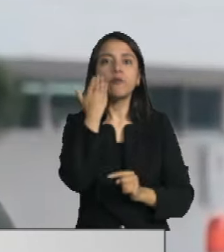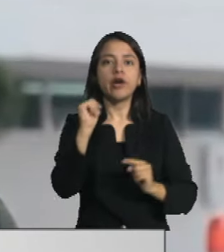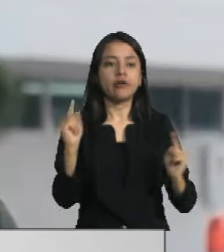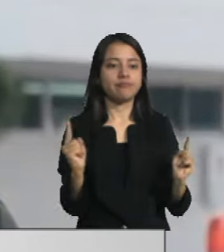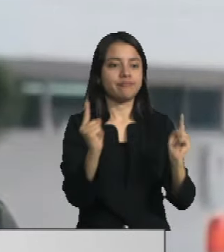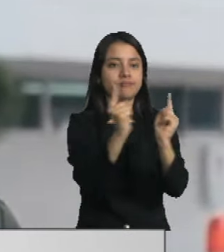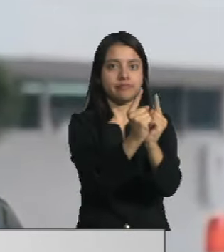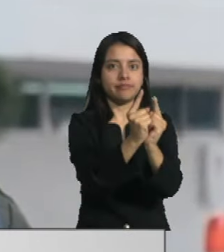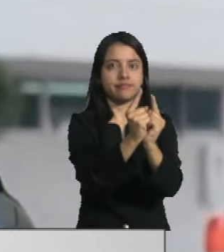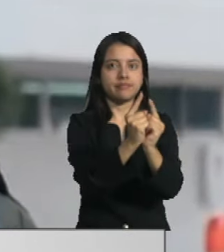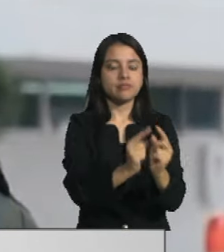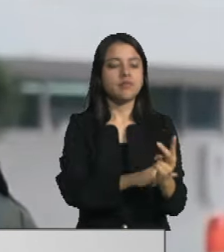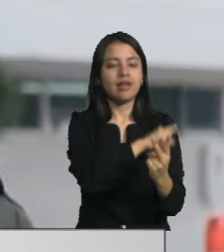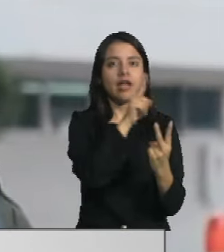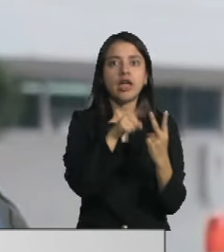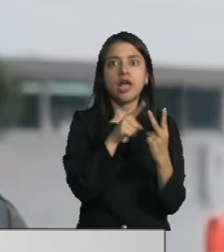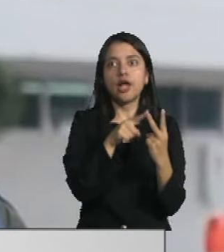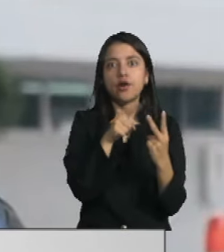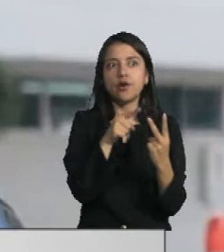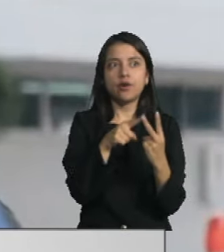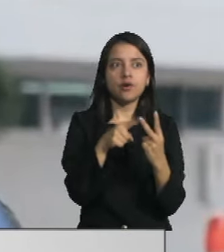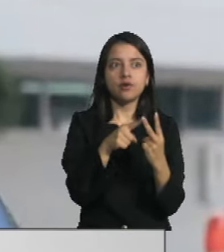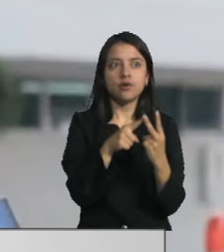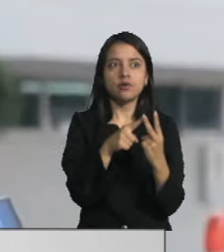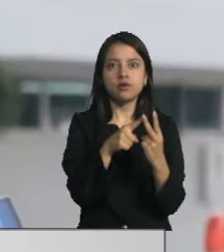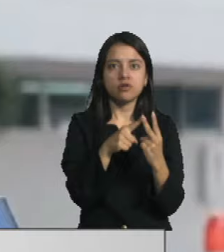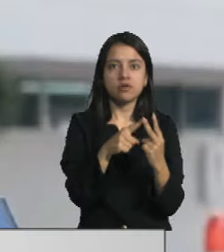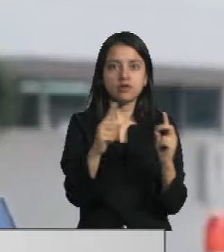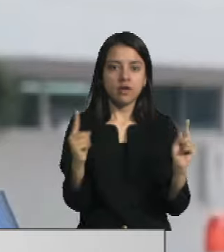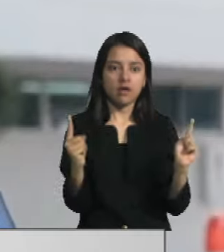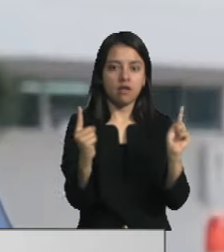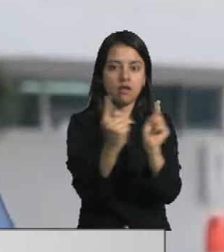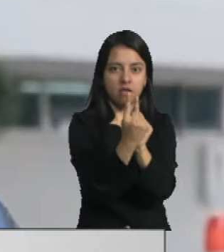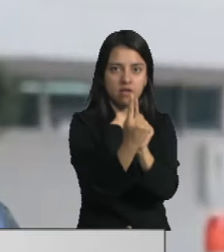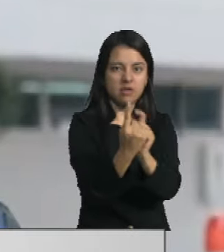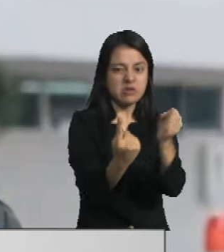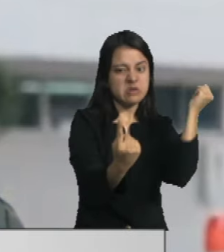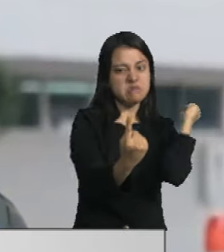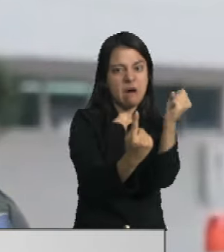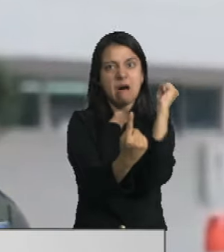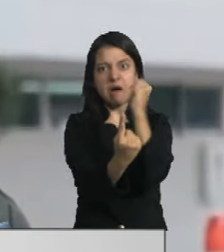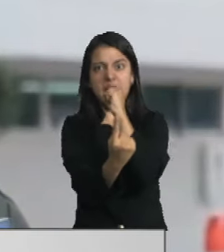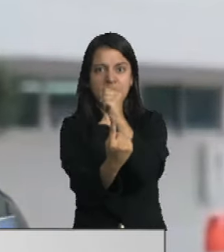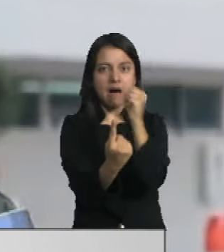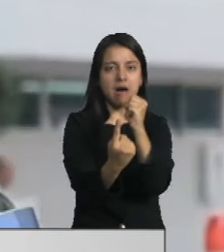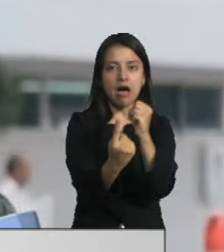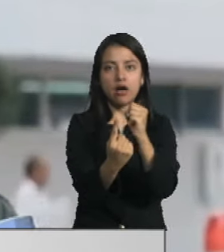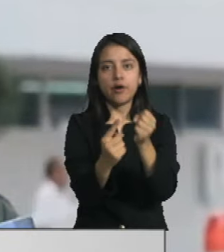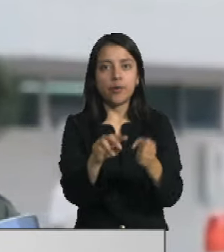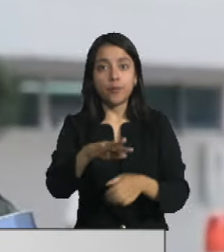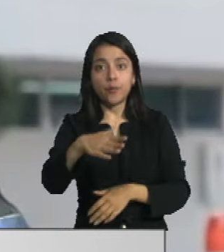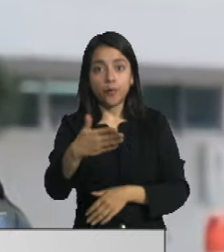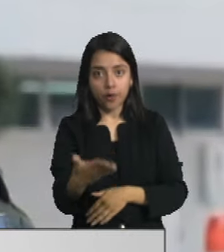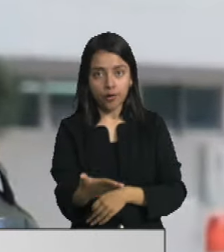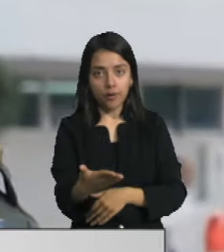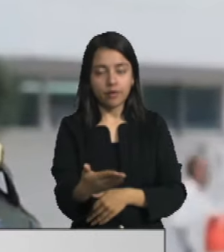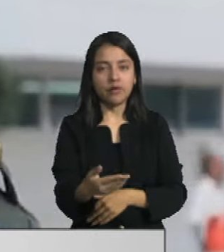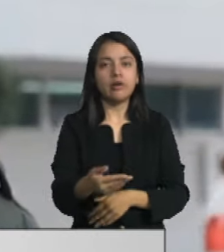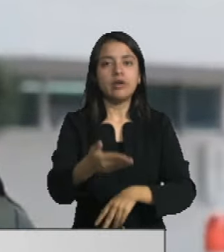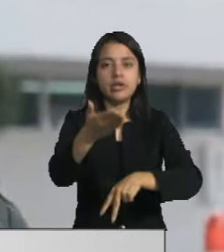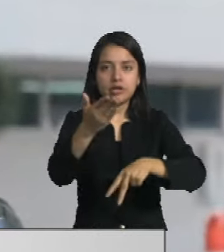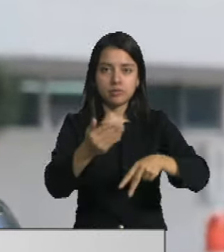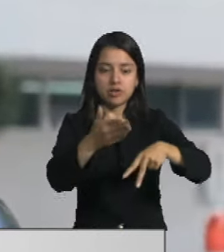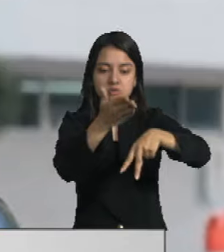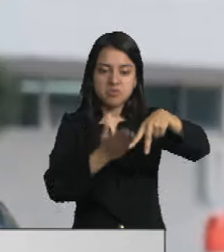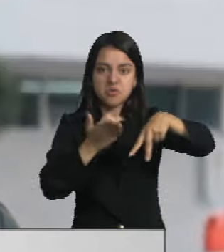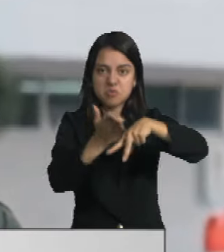pues digamos que hizo este ejercicio macabro de quitar partes de su cuerpo y la otra persona acompañó a tirar